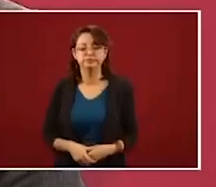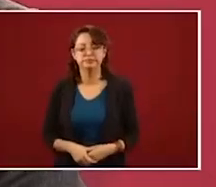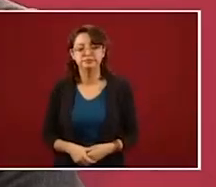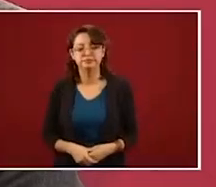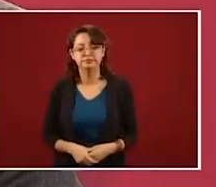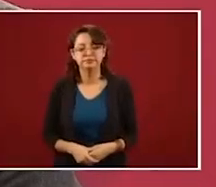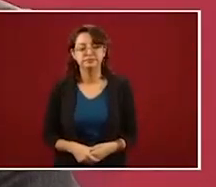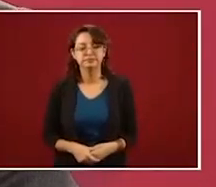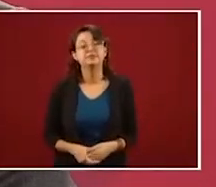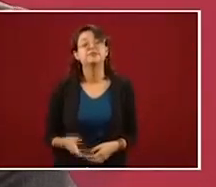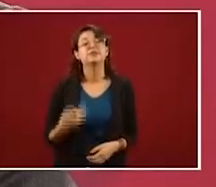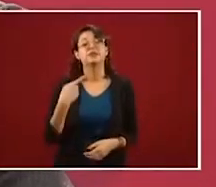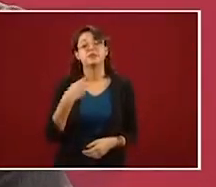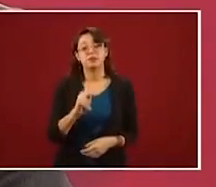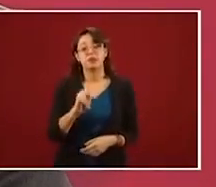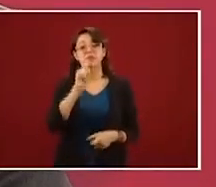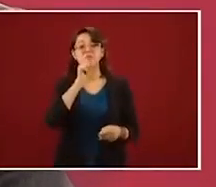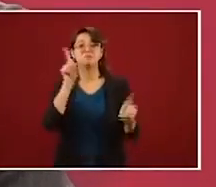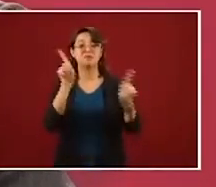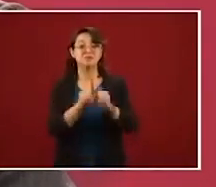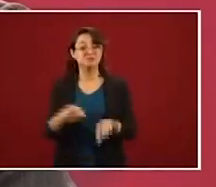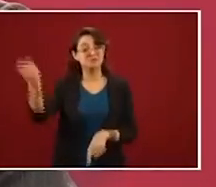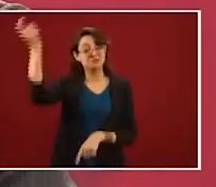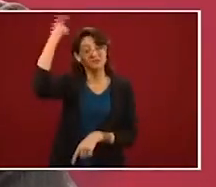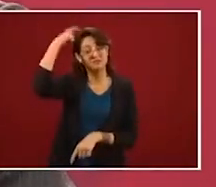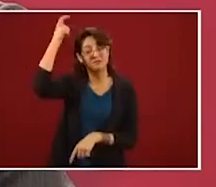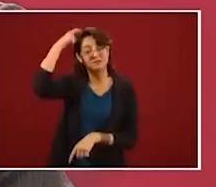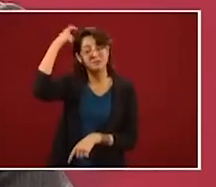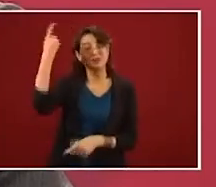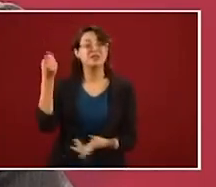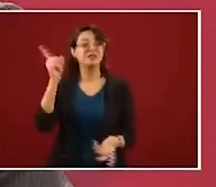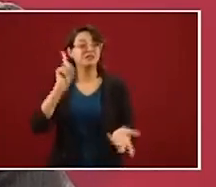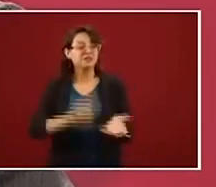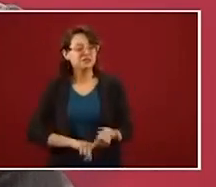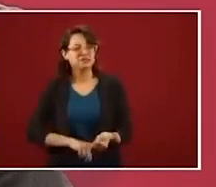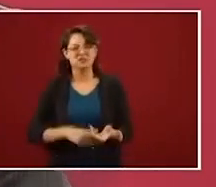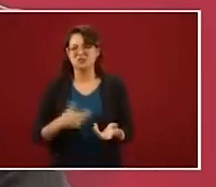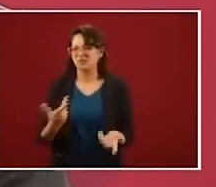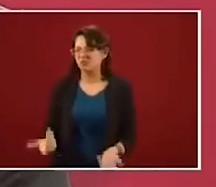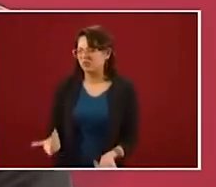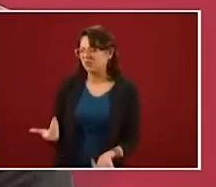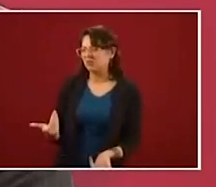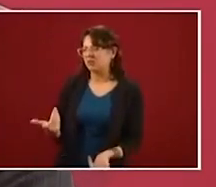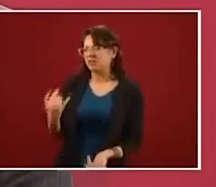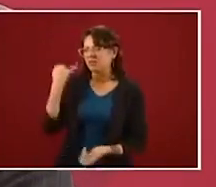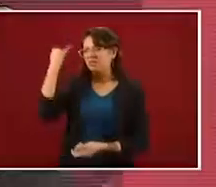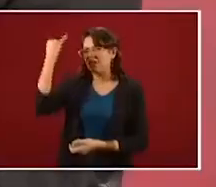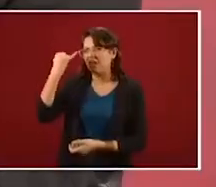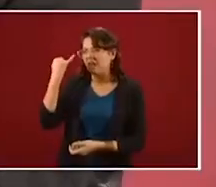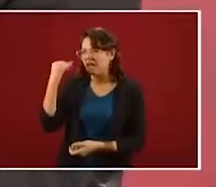Pero también la parte ideológica, ¿cómo que la gratuidad?